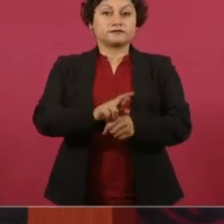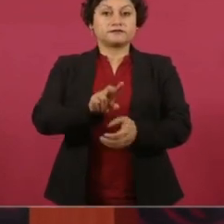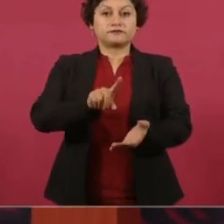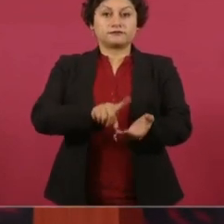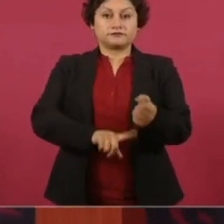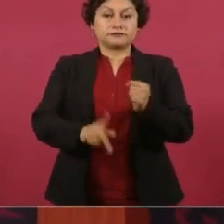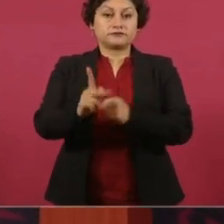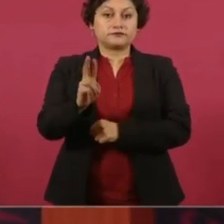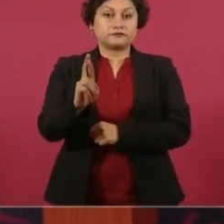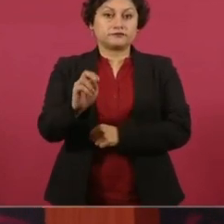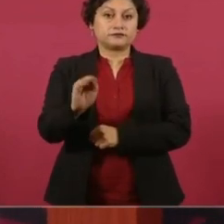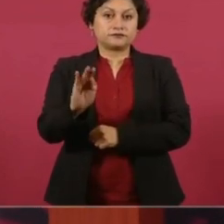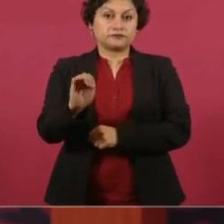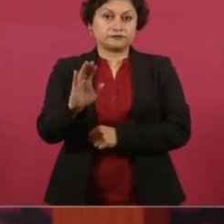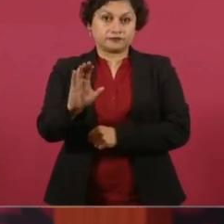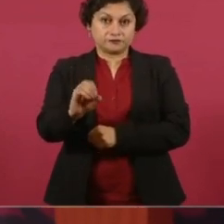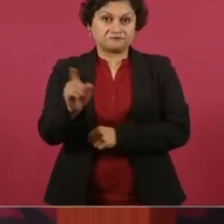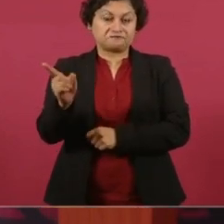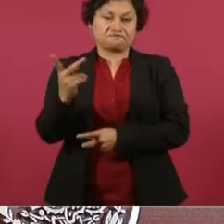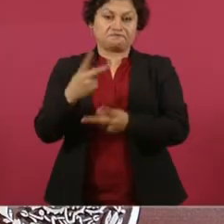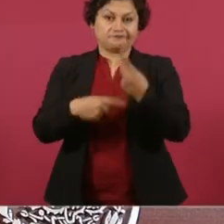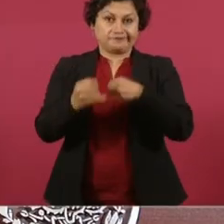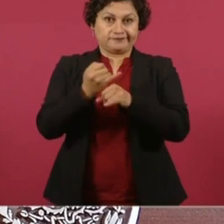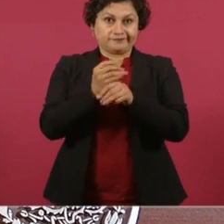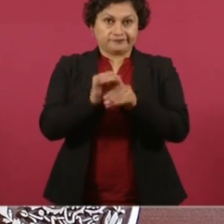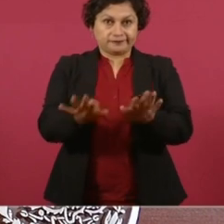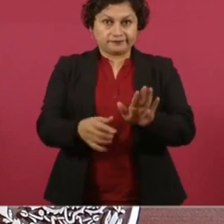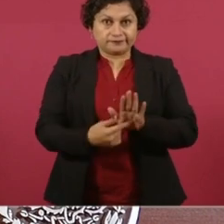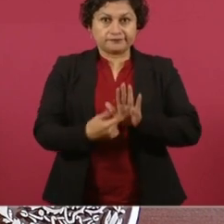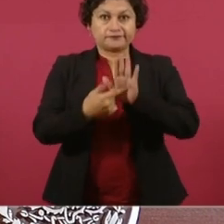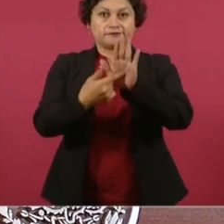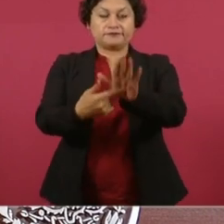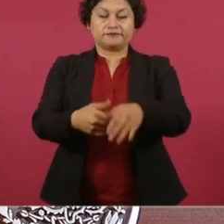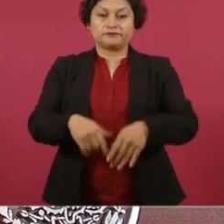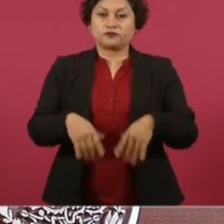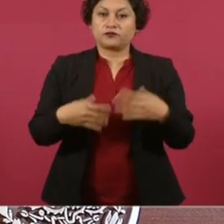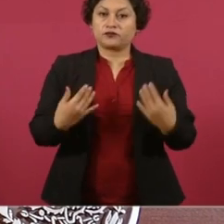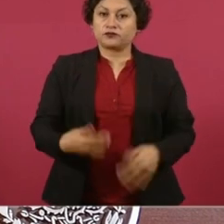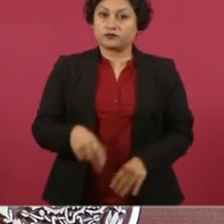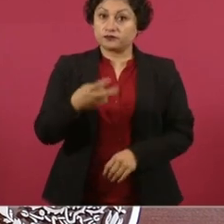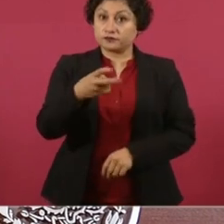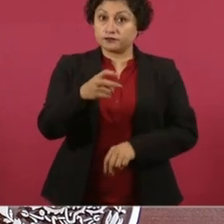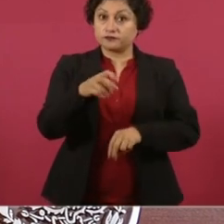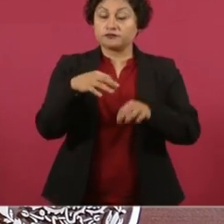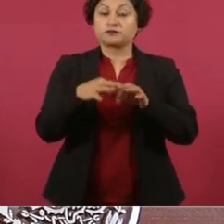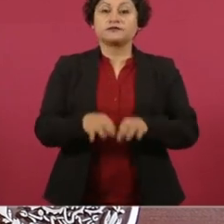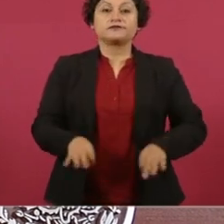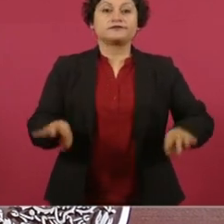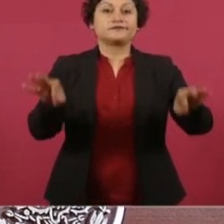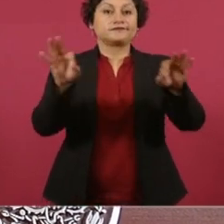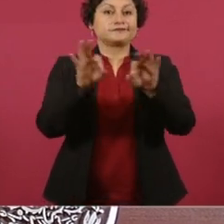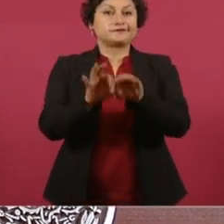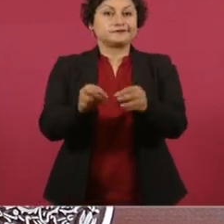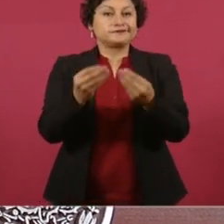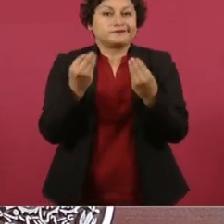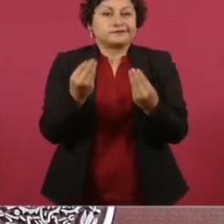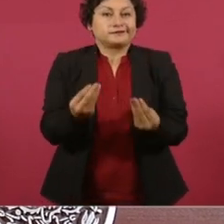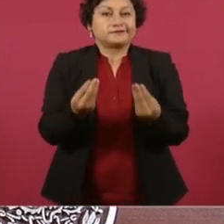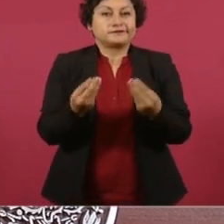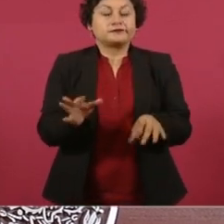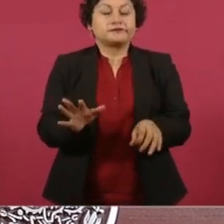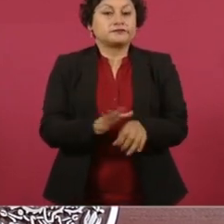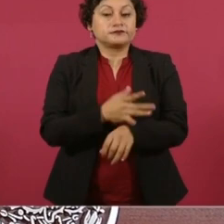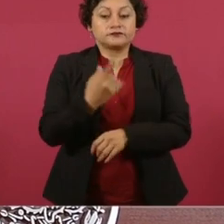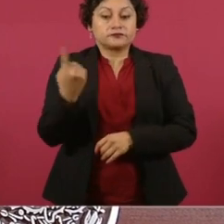consumidor, nos va a informar. Esto es importantísimo porque